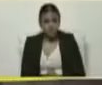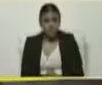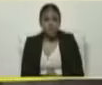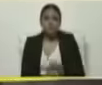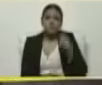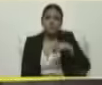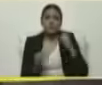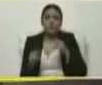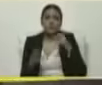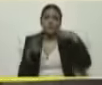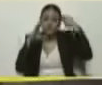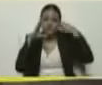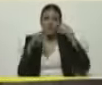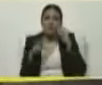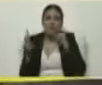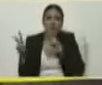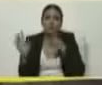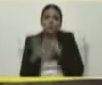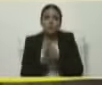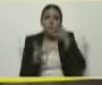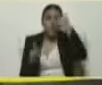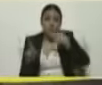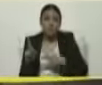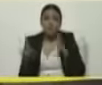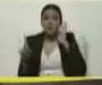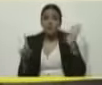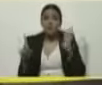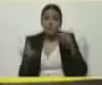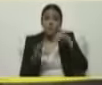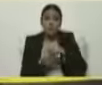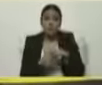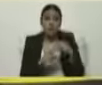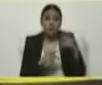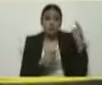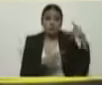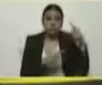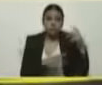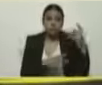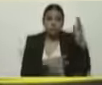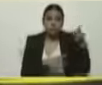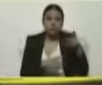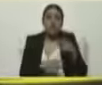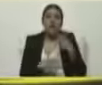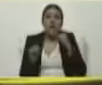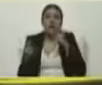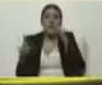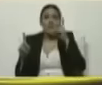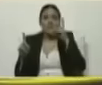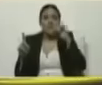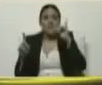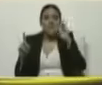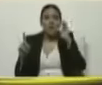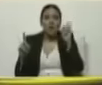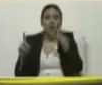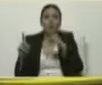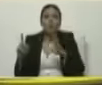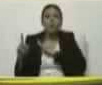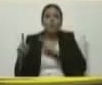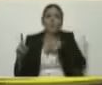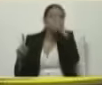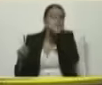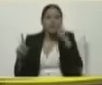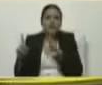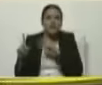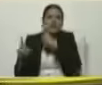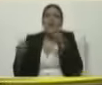Tenemos un video de un influencer, se llama Diego Rusarín, un brasilero pero que vive en México y él